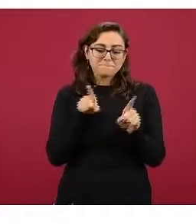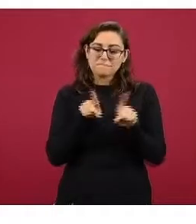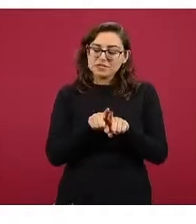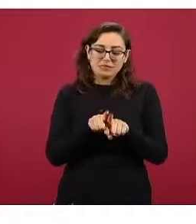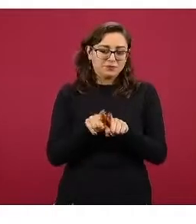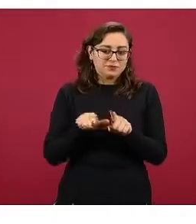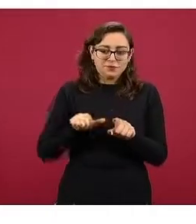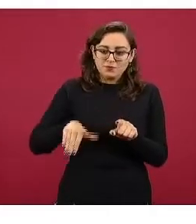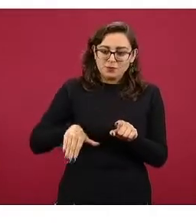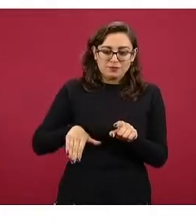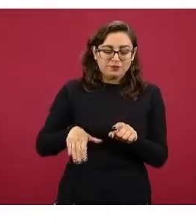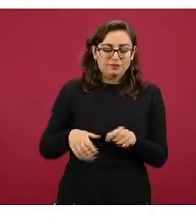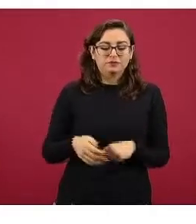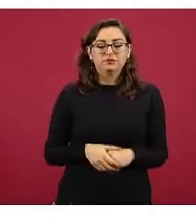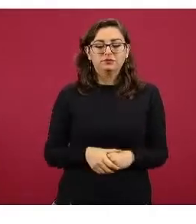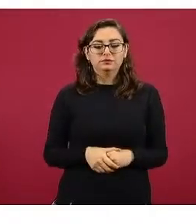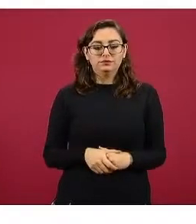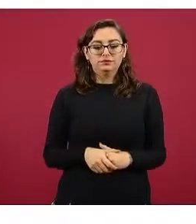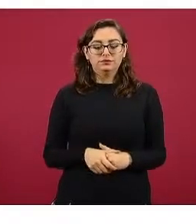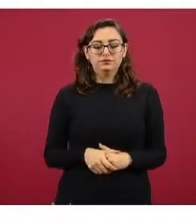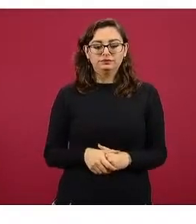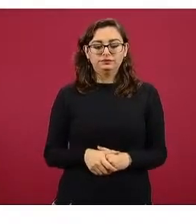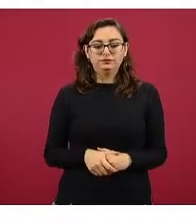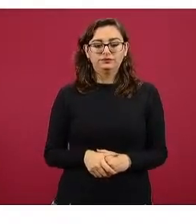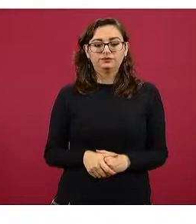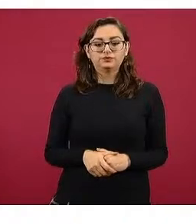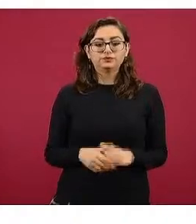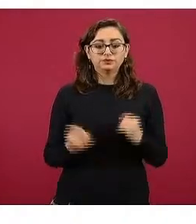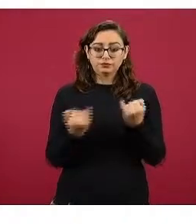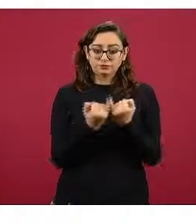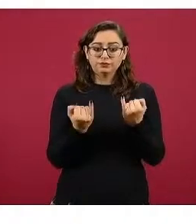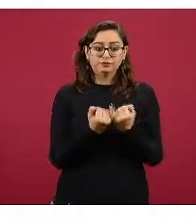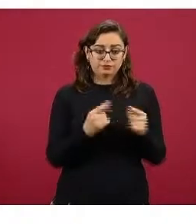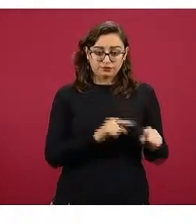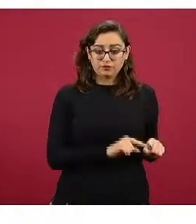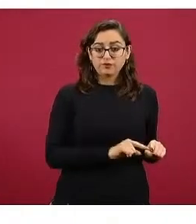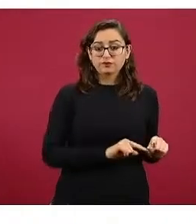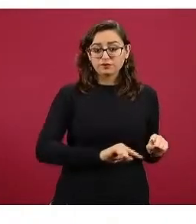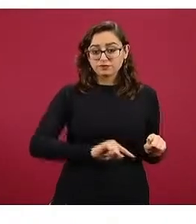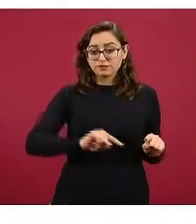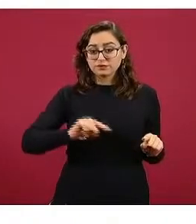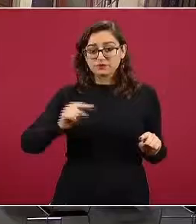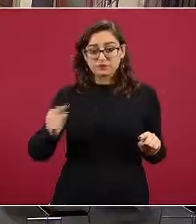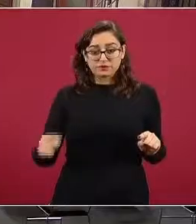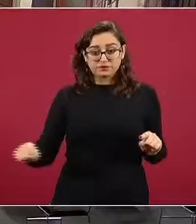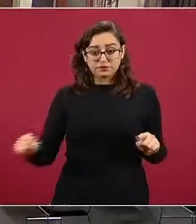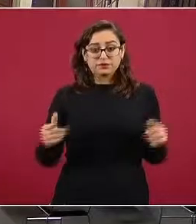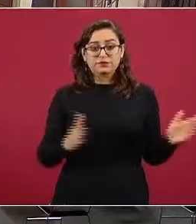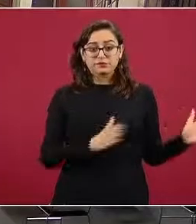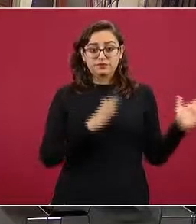acabamos de ver por Afganistán, está en la condición de conglomerado de casos. La siguiente, por favor.